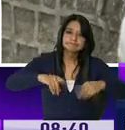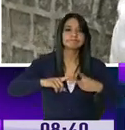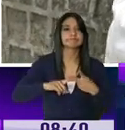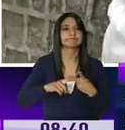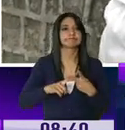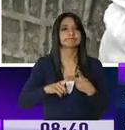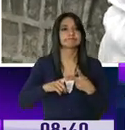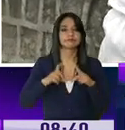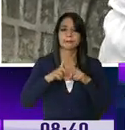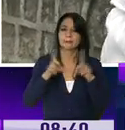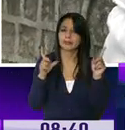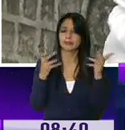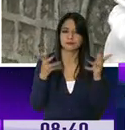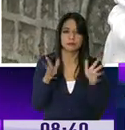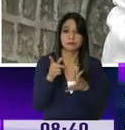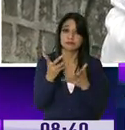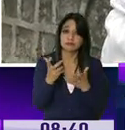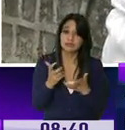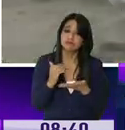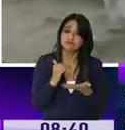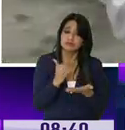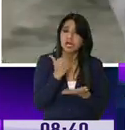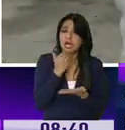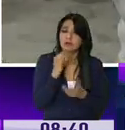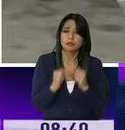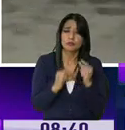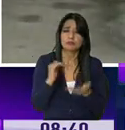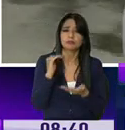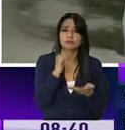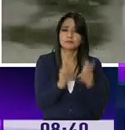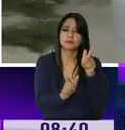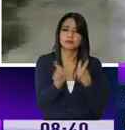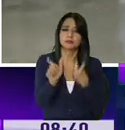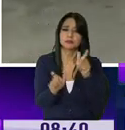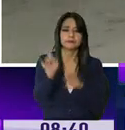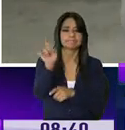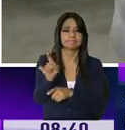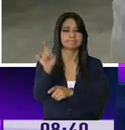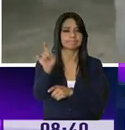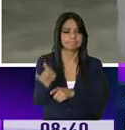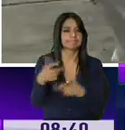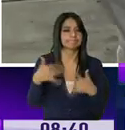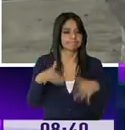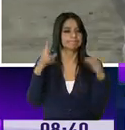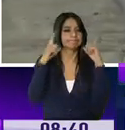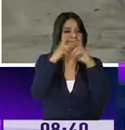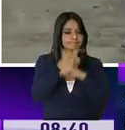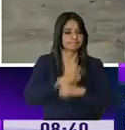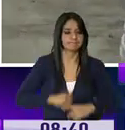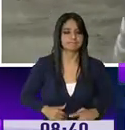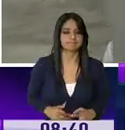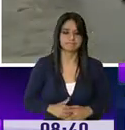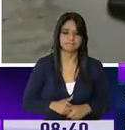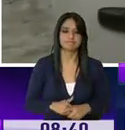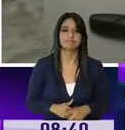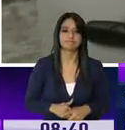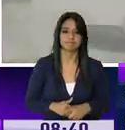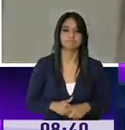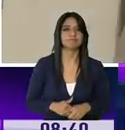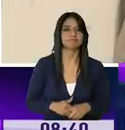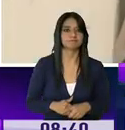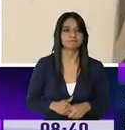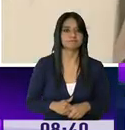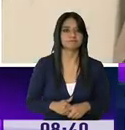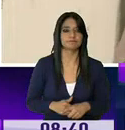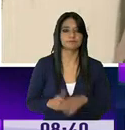todas las empresas que quieran aportar con un granito de arena para estas personas que están realmente atravesándolas muy, muy, muy difíciles. No se olviden que